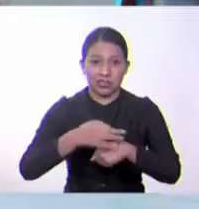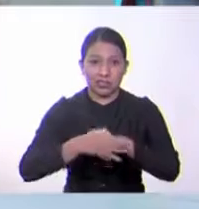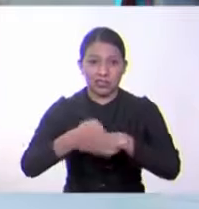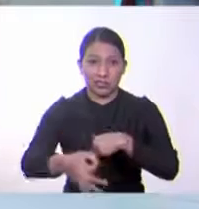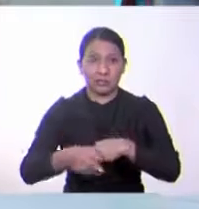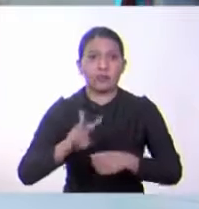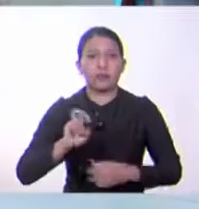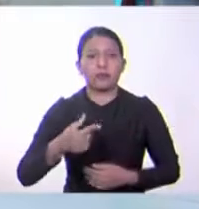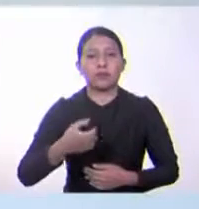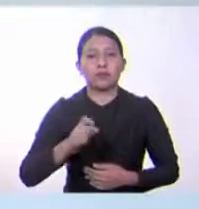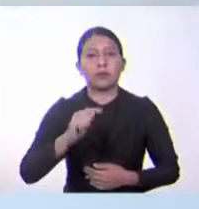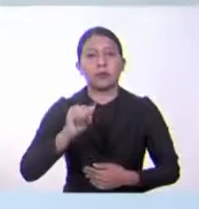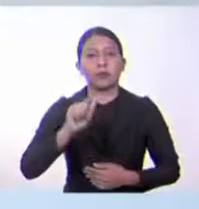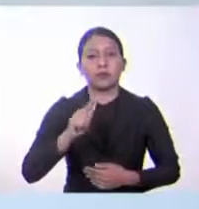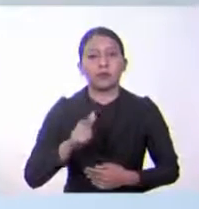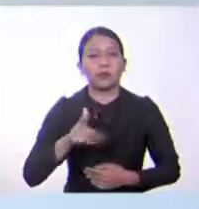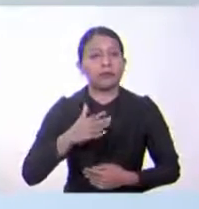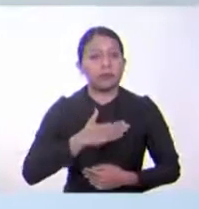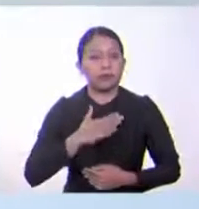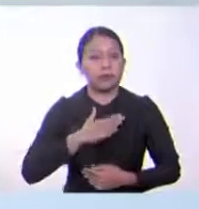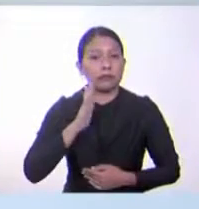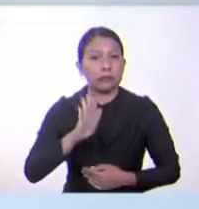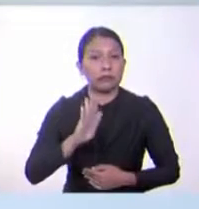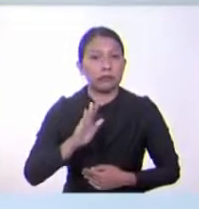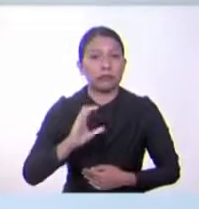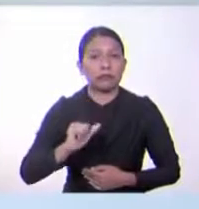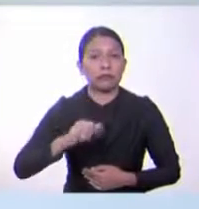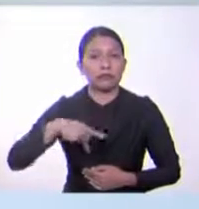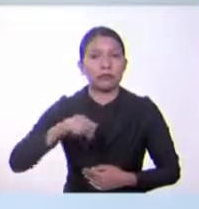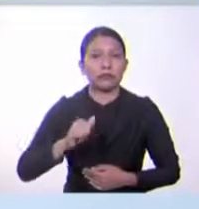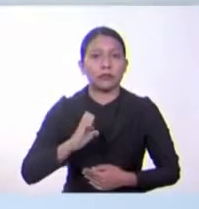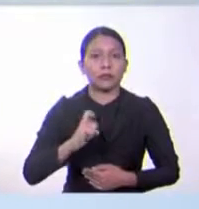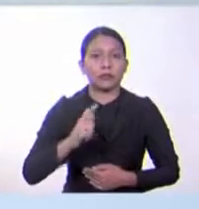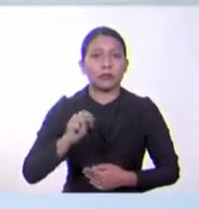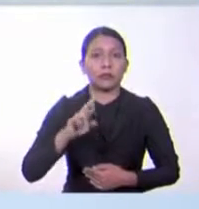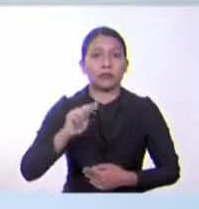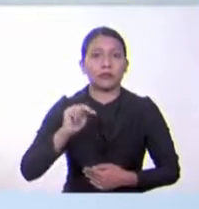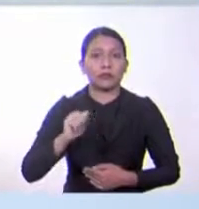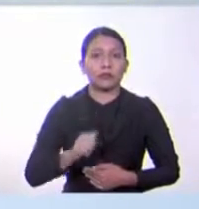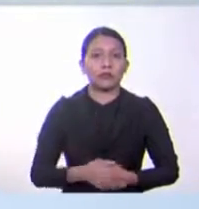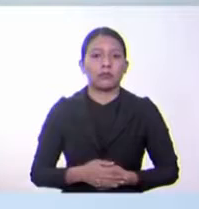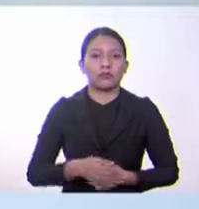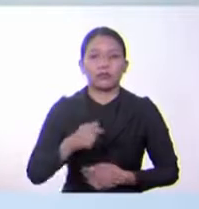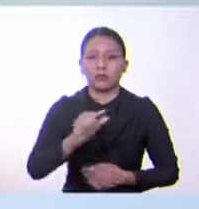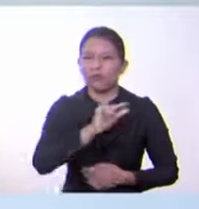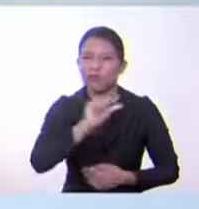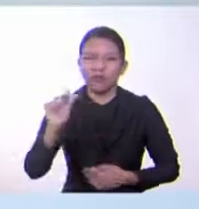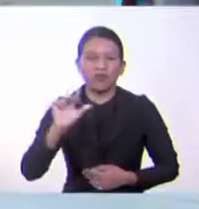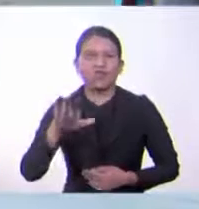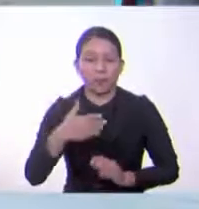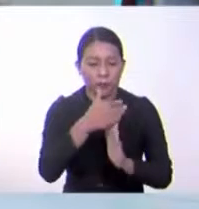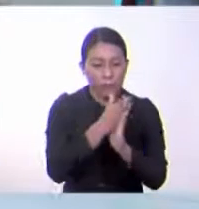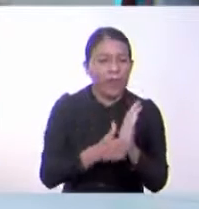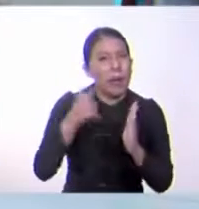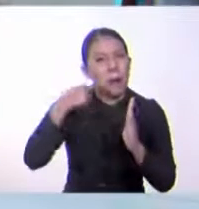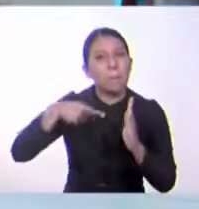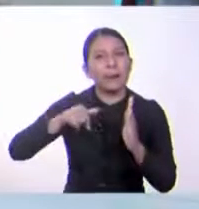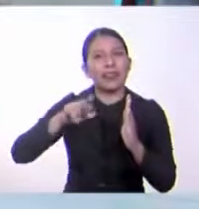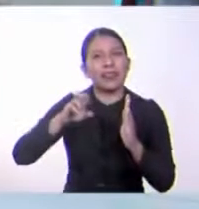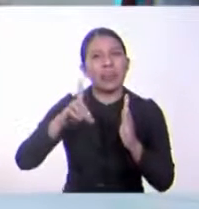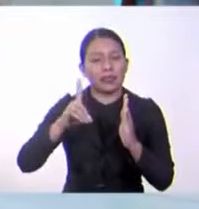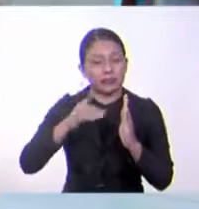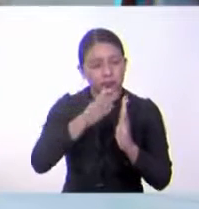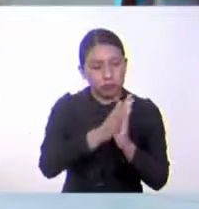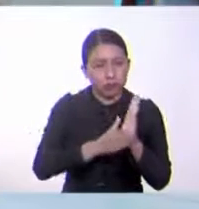vegetal es que tiene esta capa externa a la cual denominamos pared celular, como también lo tenían